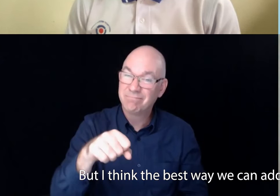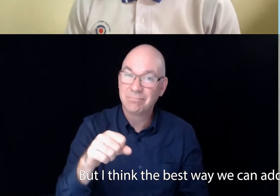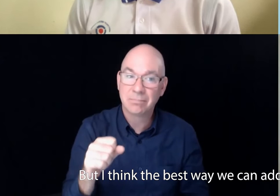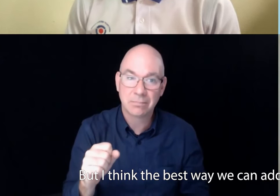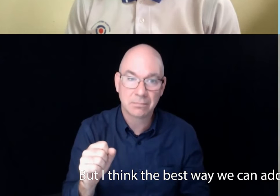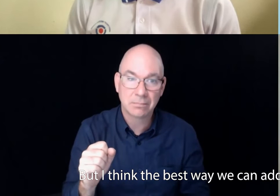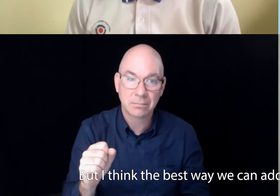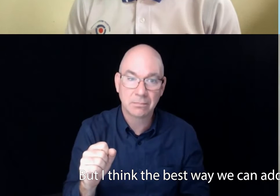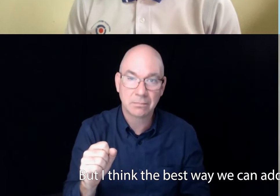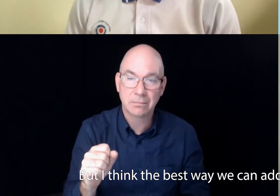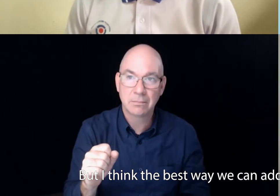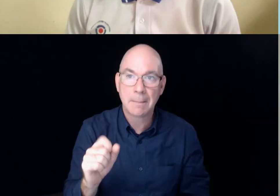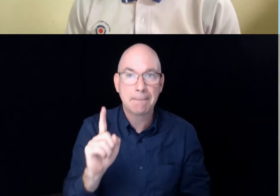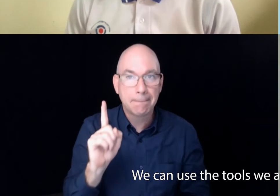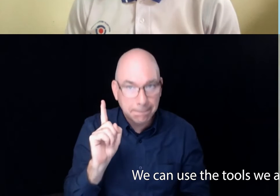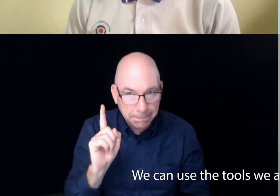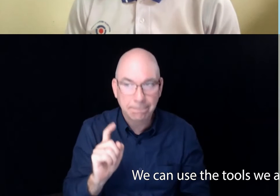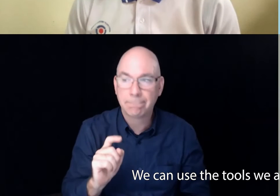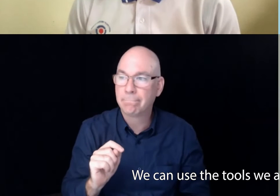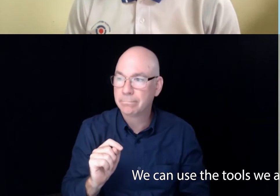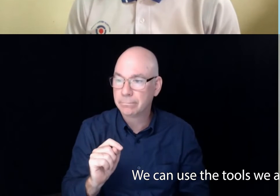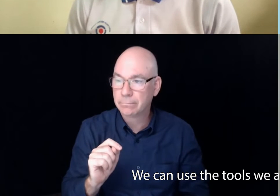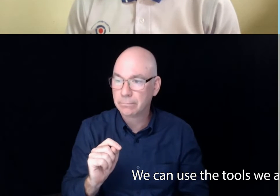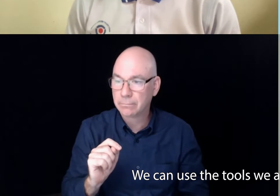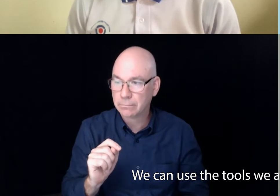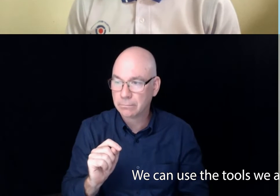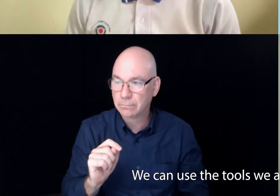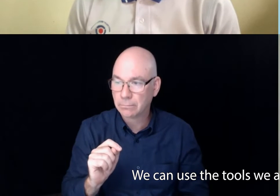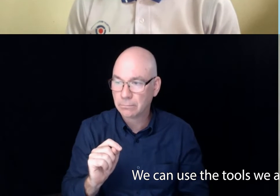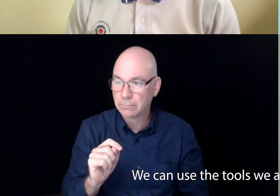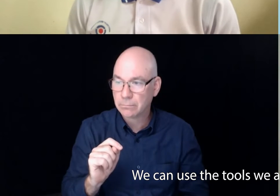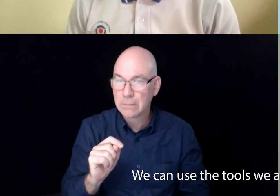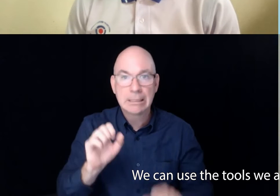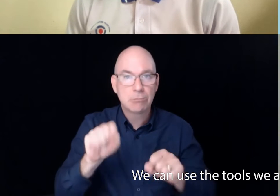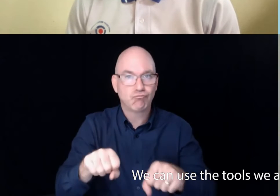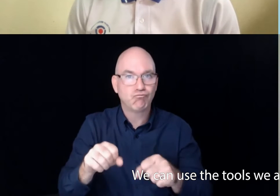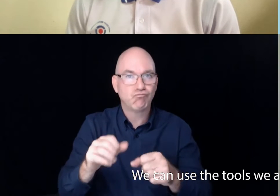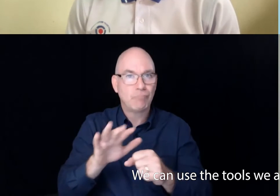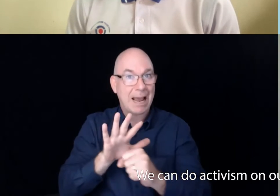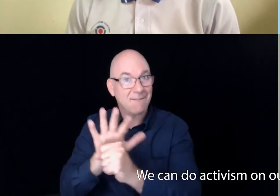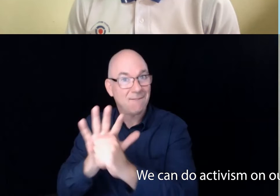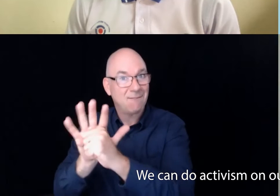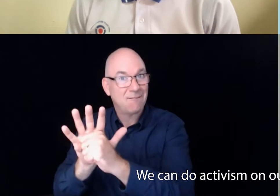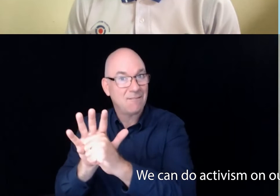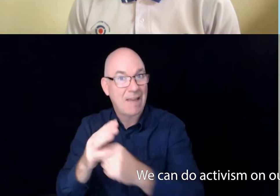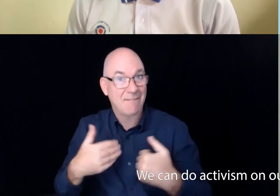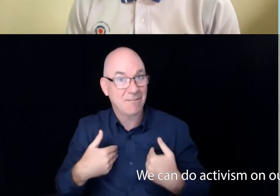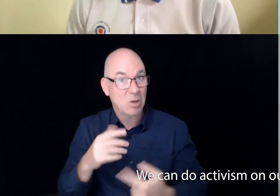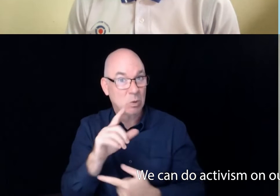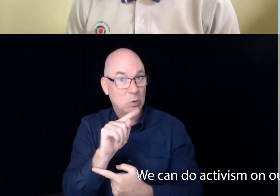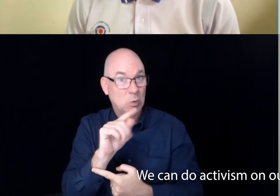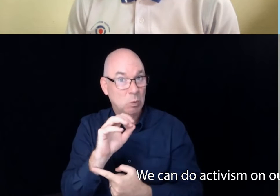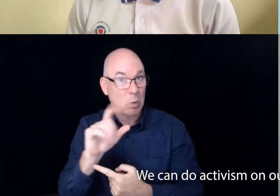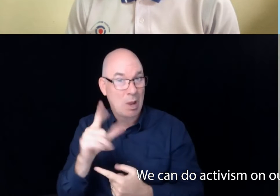sería en el tema del activismo. Podemos utilizar ya las herramientas que nosotros tenemos constituidas, las herramientas que